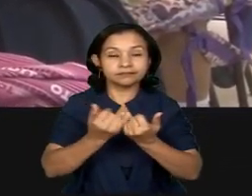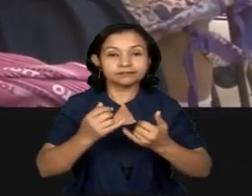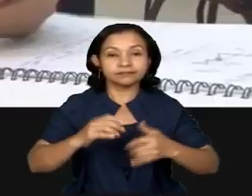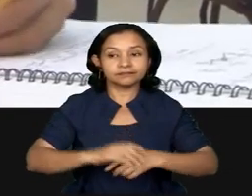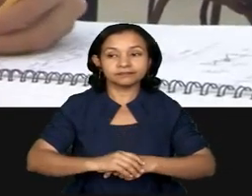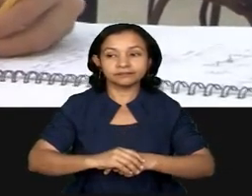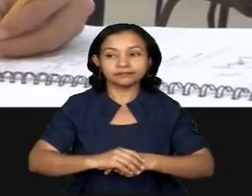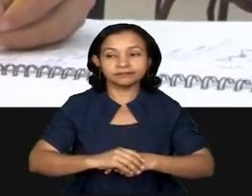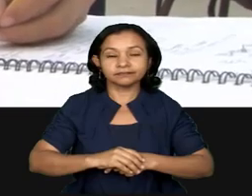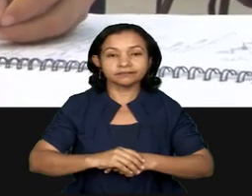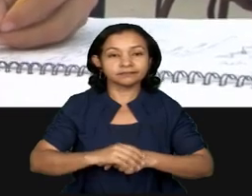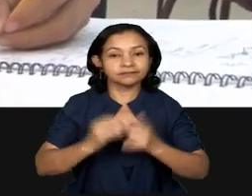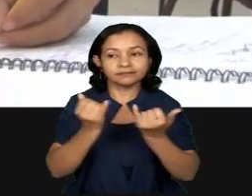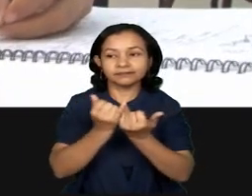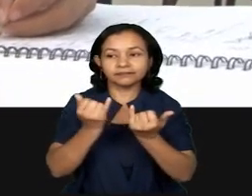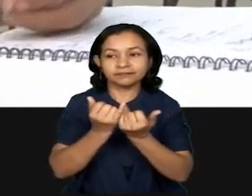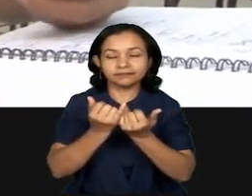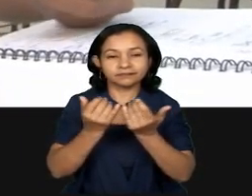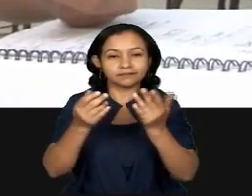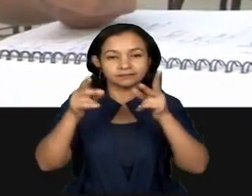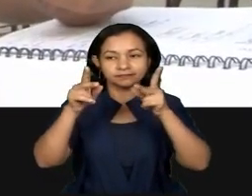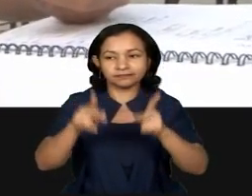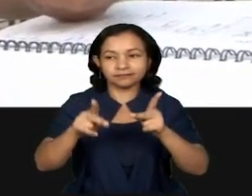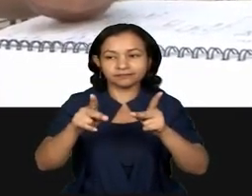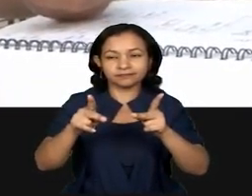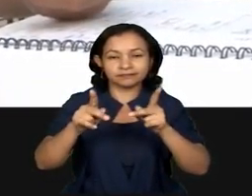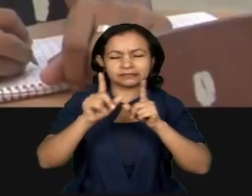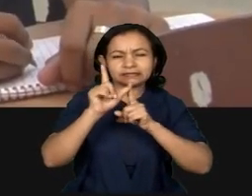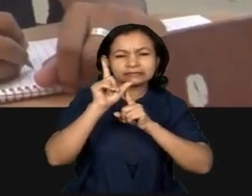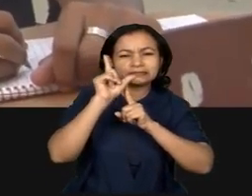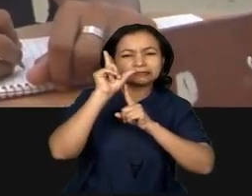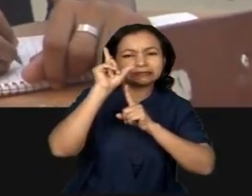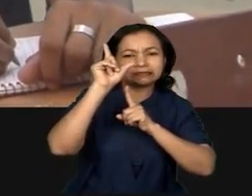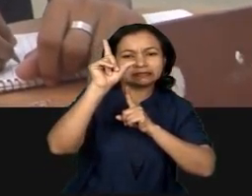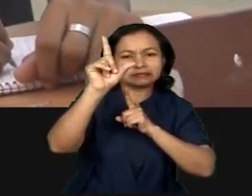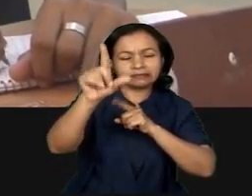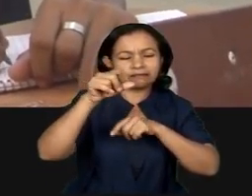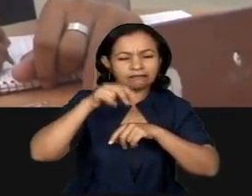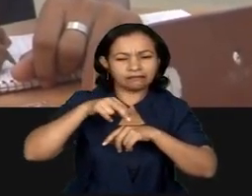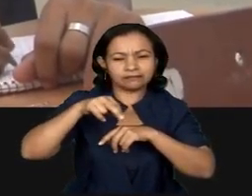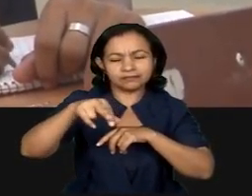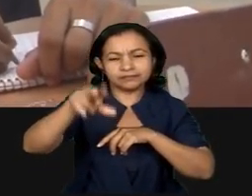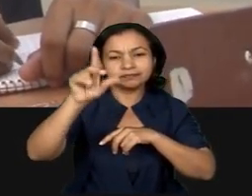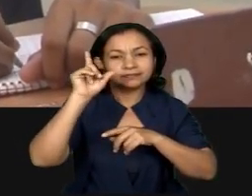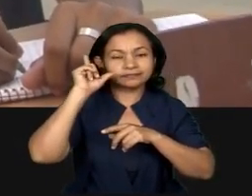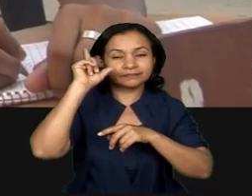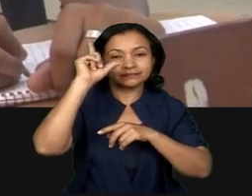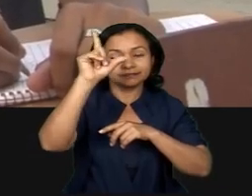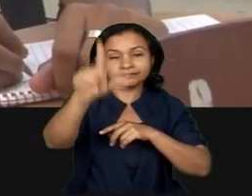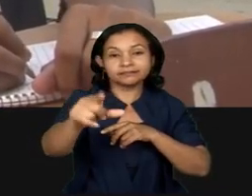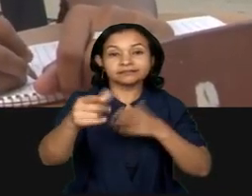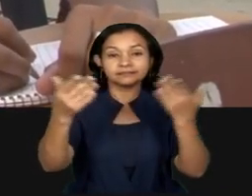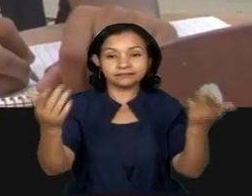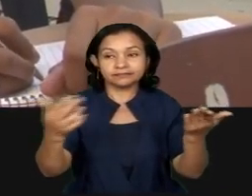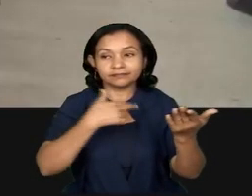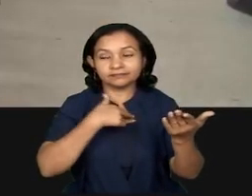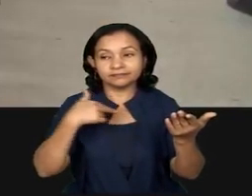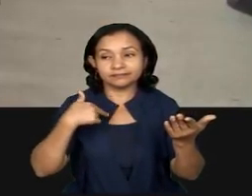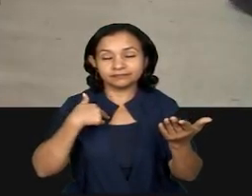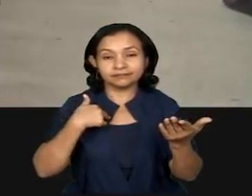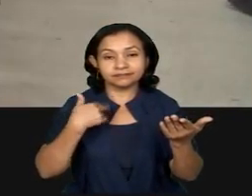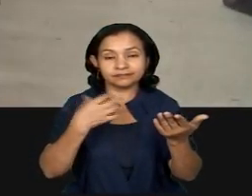las camionetas mismas, es decir, cuando las distancias son bastante especiales, porque también el